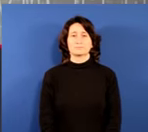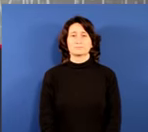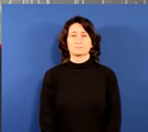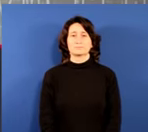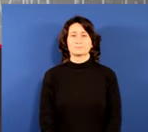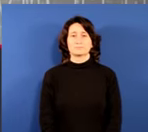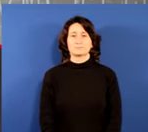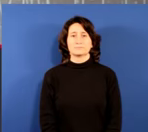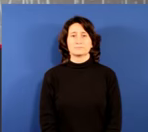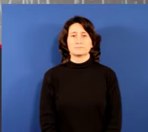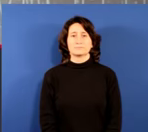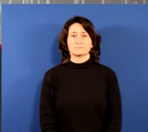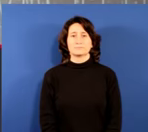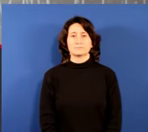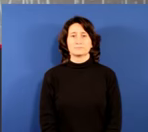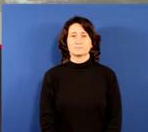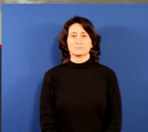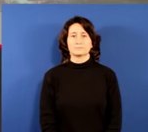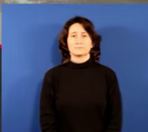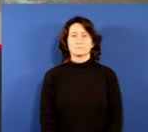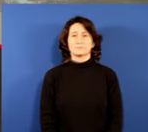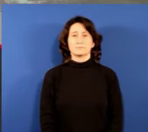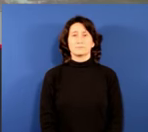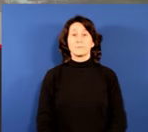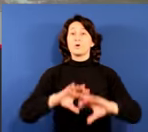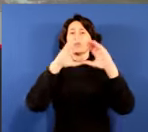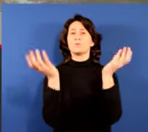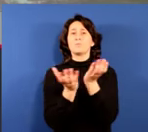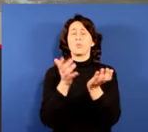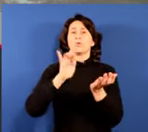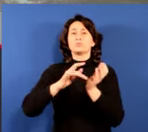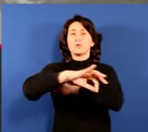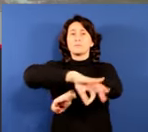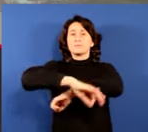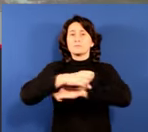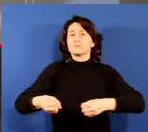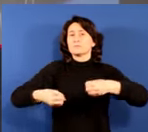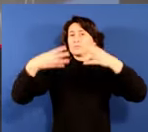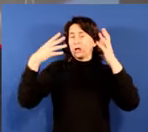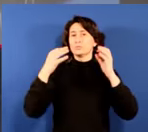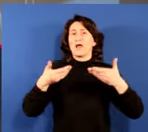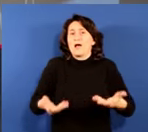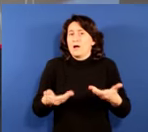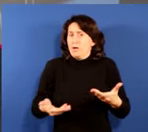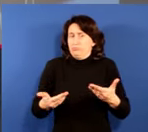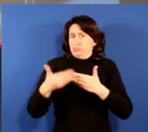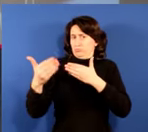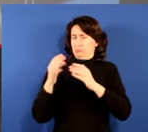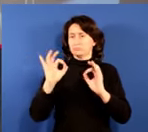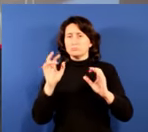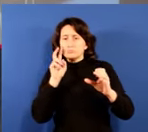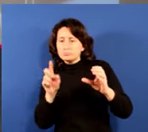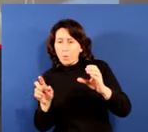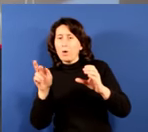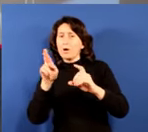tanto autoridades como representantes de ACXT y DOM han valorado positivamente la gran aportación que supone este nuevo